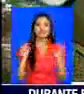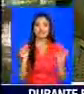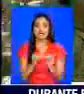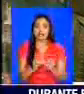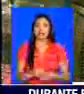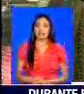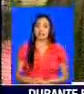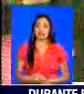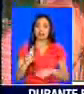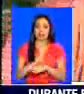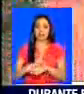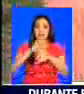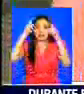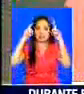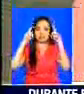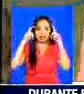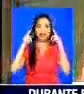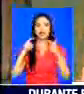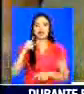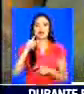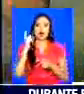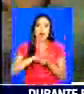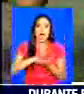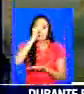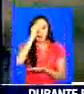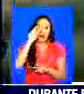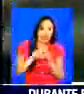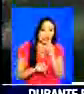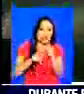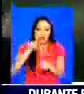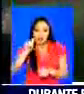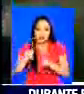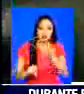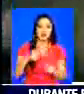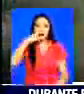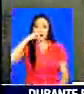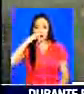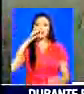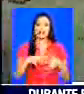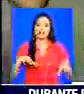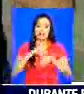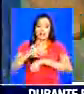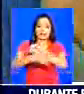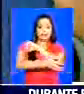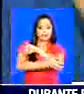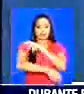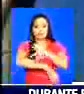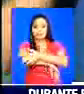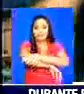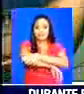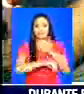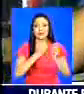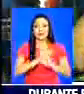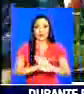¿sí? Es algo de protección. De igual manera, si estamos aprendiendo recién y saliendo con los niños, importante también el tema de rodilleras o coderas, ¿sí? Para su